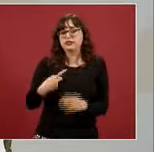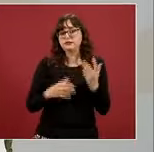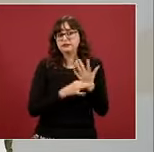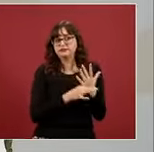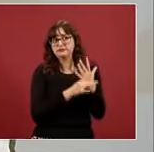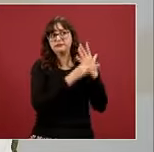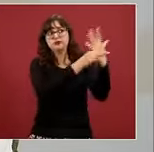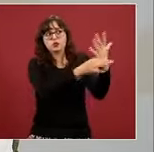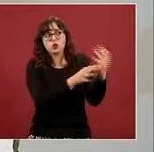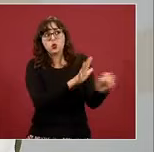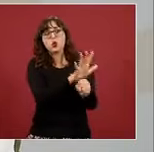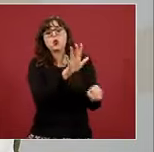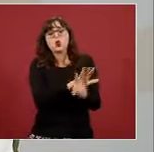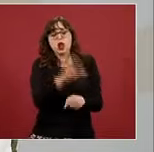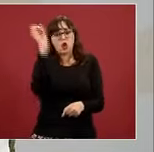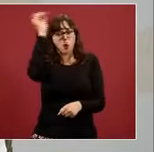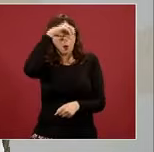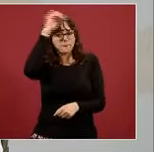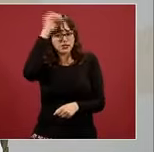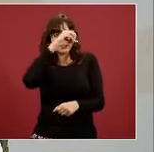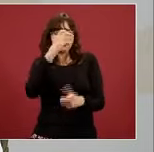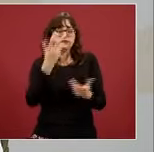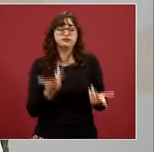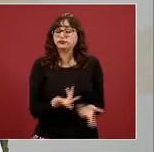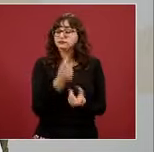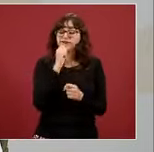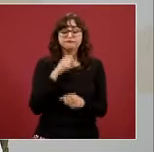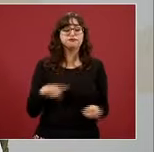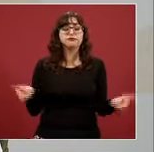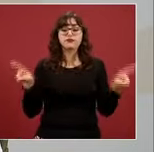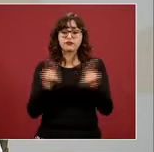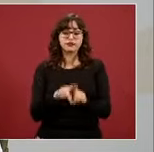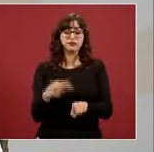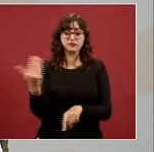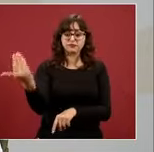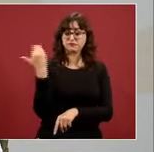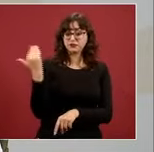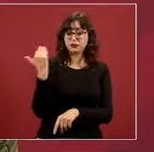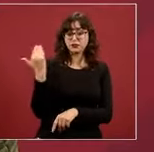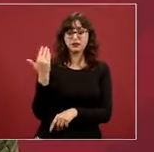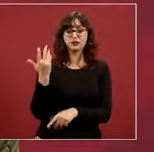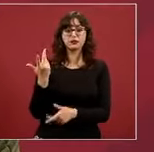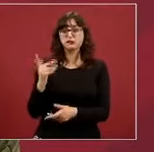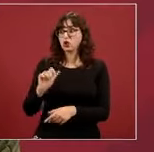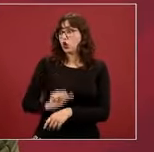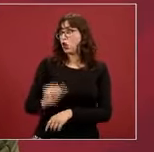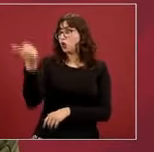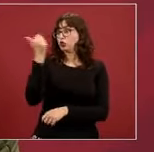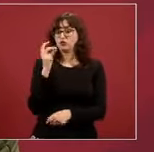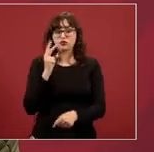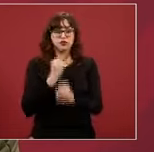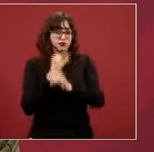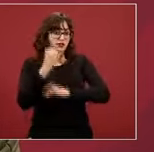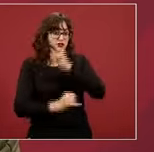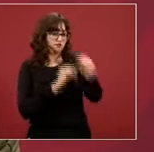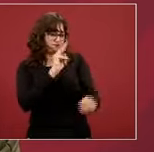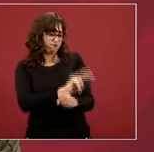posición, como la tuvo recientemente esta auditoría externa